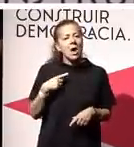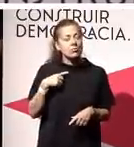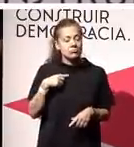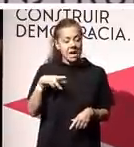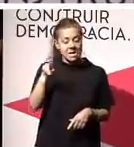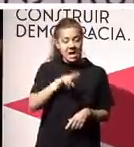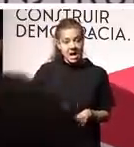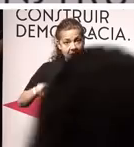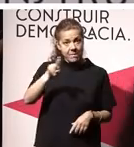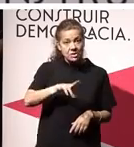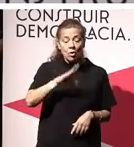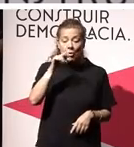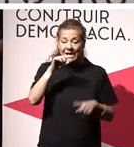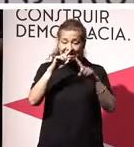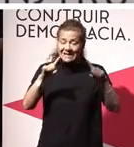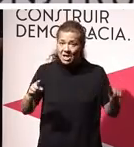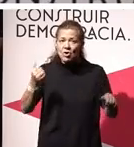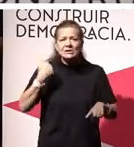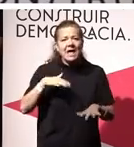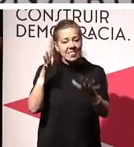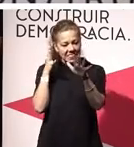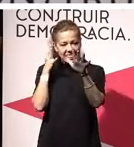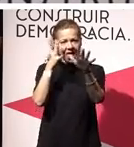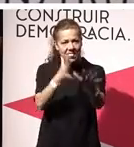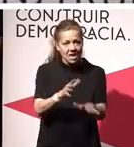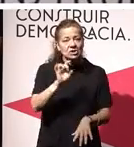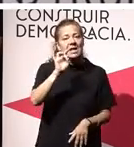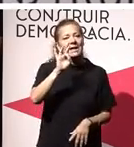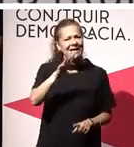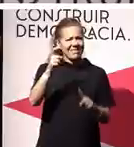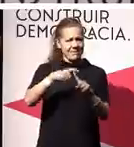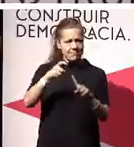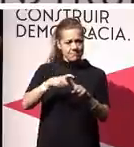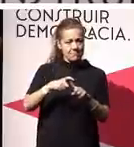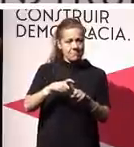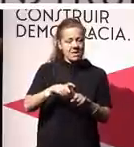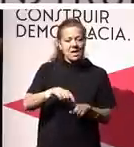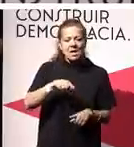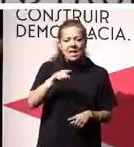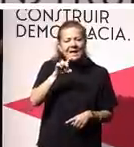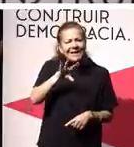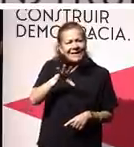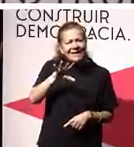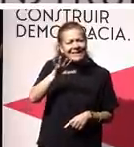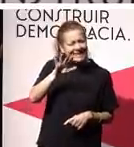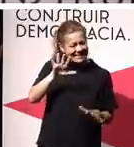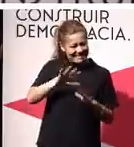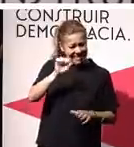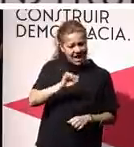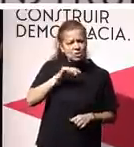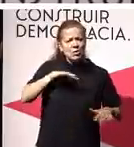repaso porque este año se han cumplido 10 años del 15M, 10 años de una movilización ciudadana en